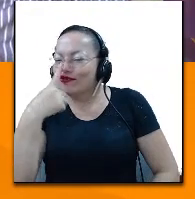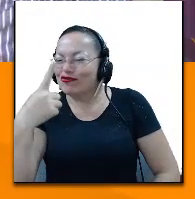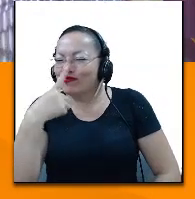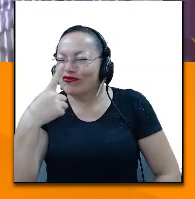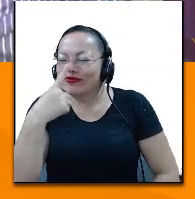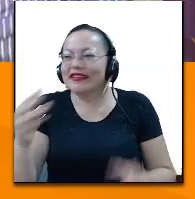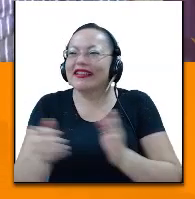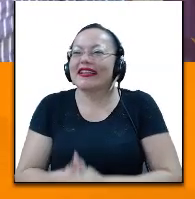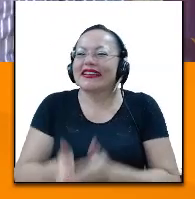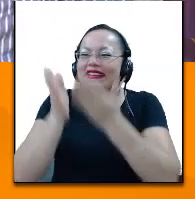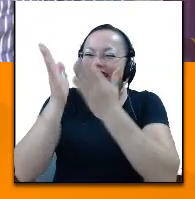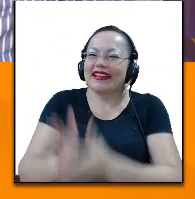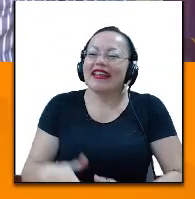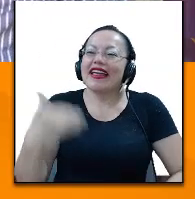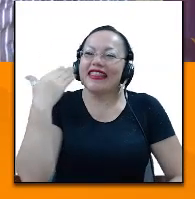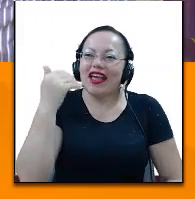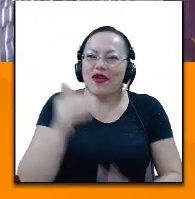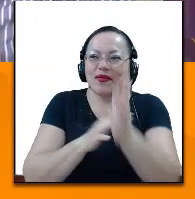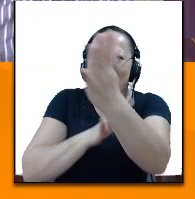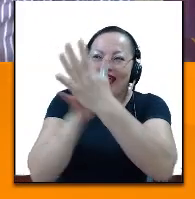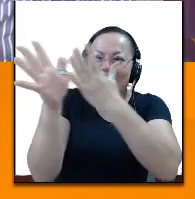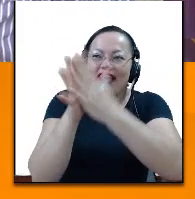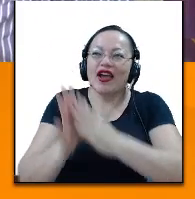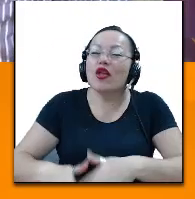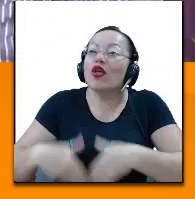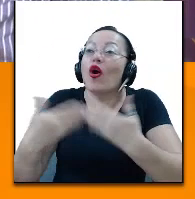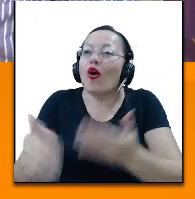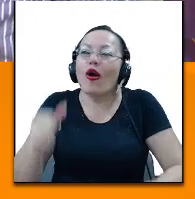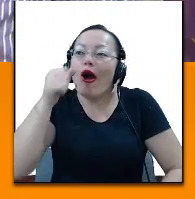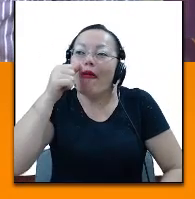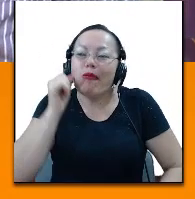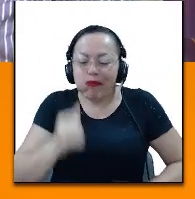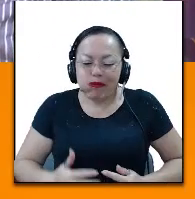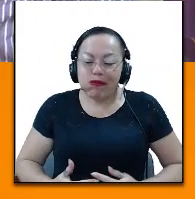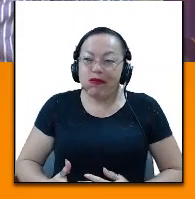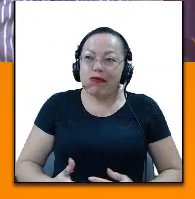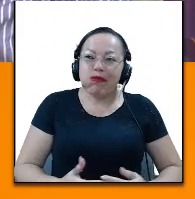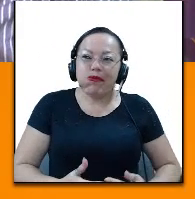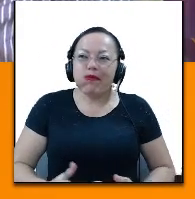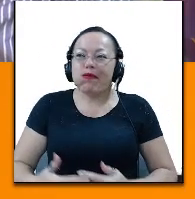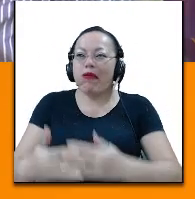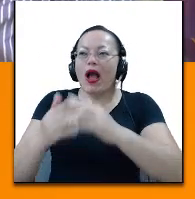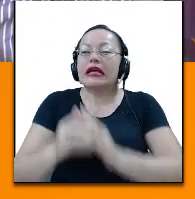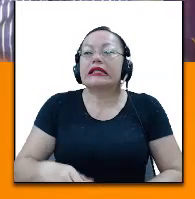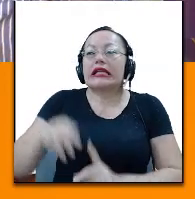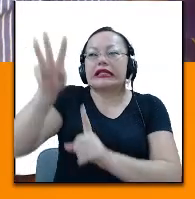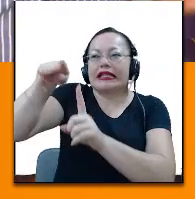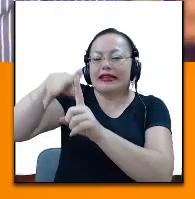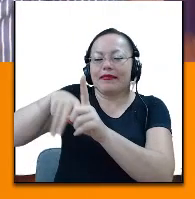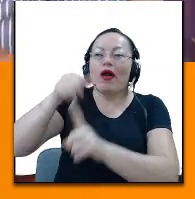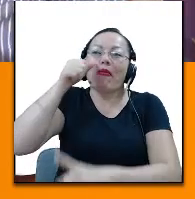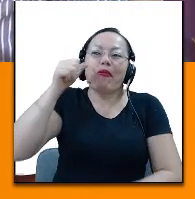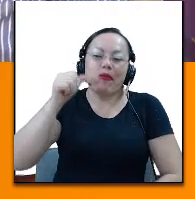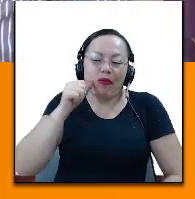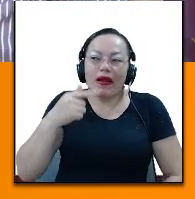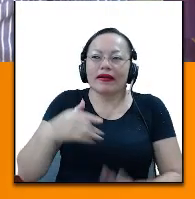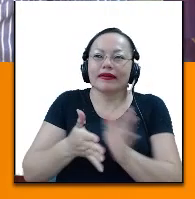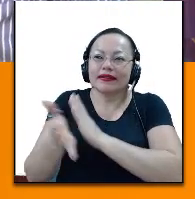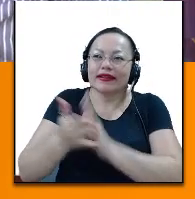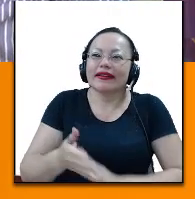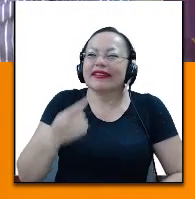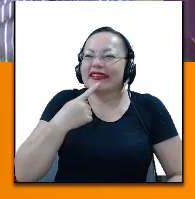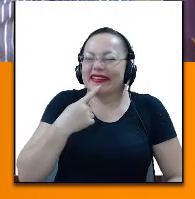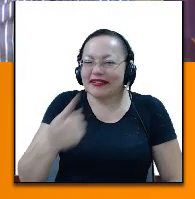Luisa Fernanda Boludo, que vamos a ver el avance pues de su embarazo. Como ustedes saben que ella ya tiene 3 meses de embarazo, el papá es Pipe